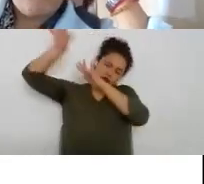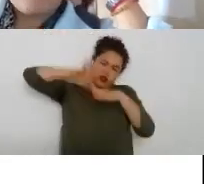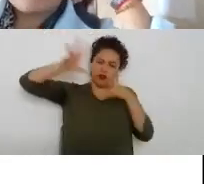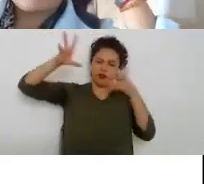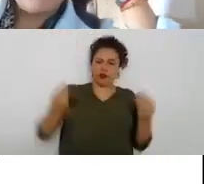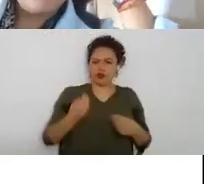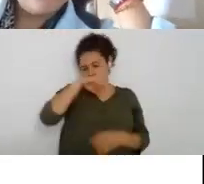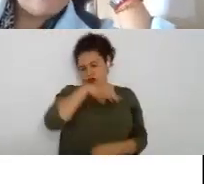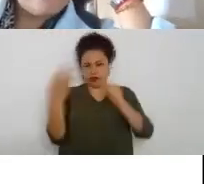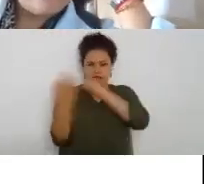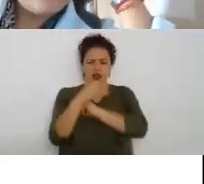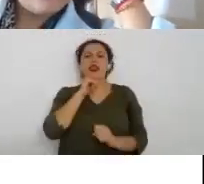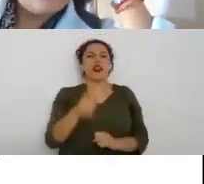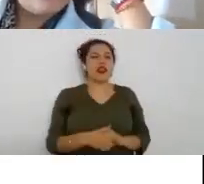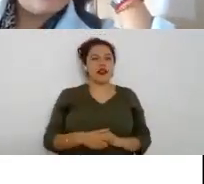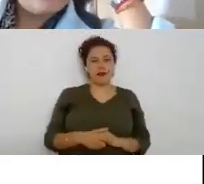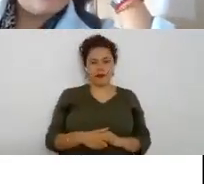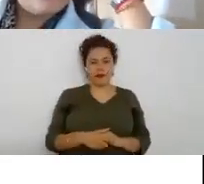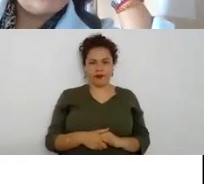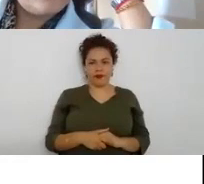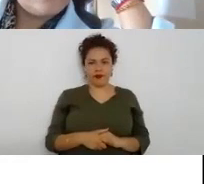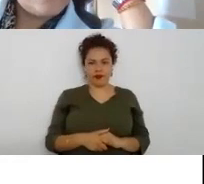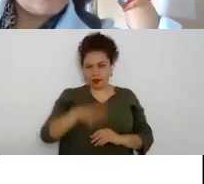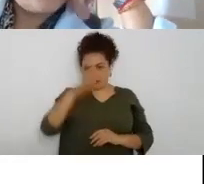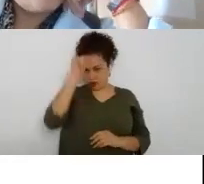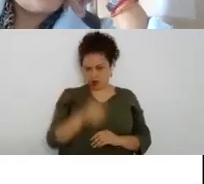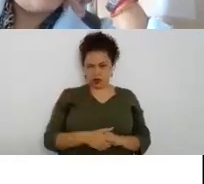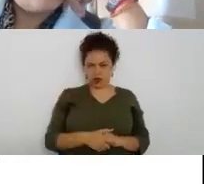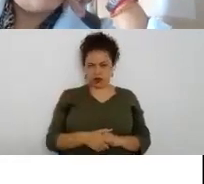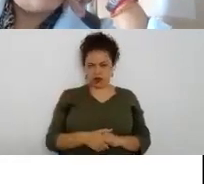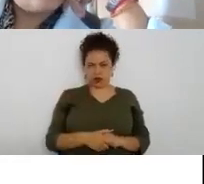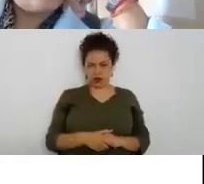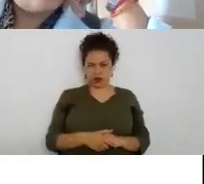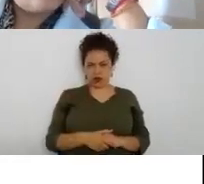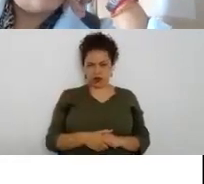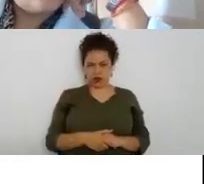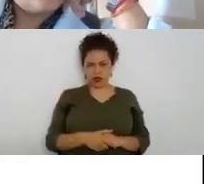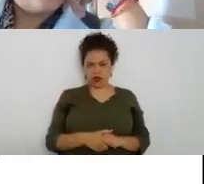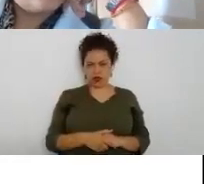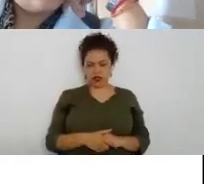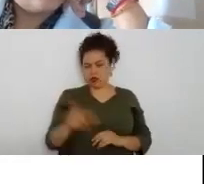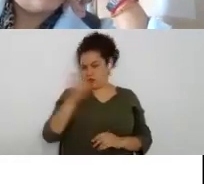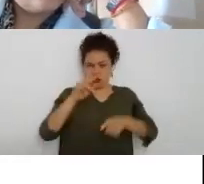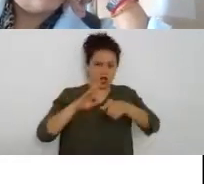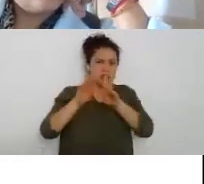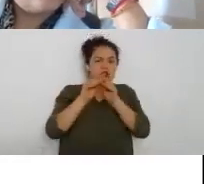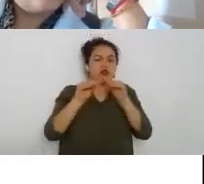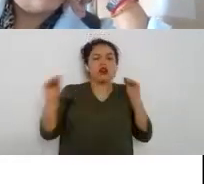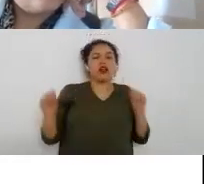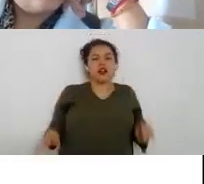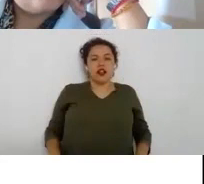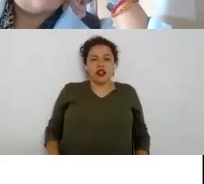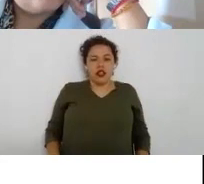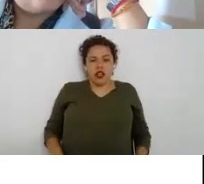nos protegemos con protector solar. ¿De acuerdo? ¿Y qué Cuando es características? superficial, encima